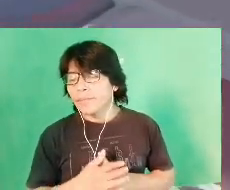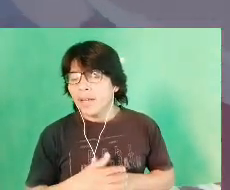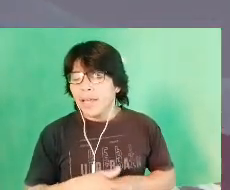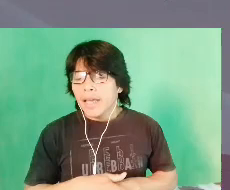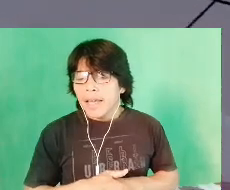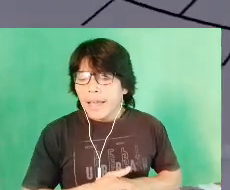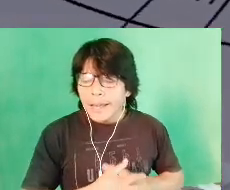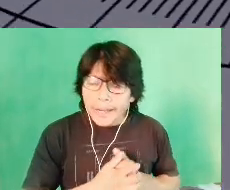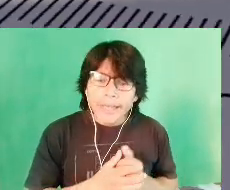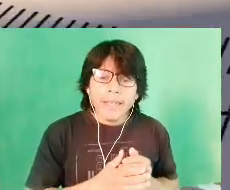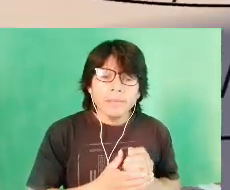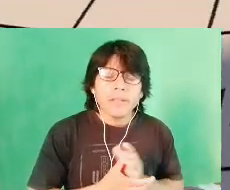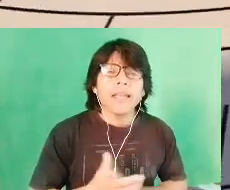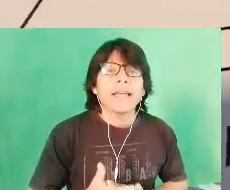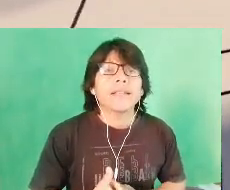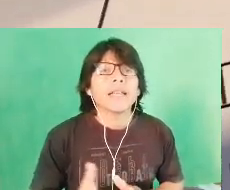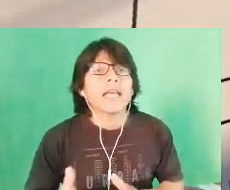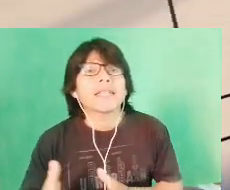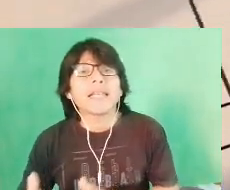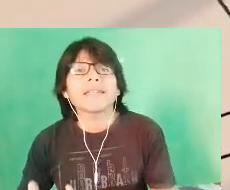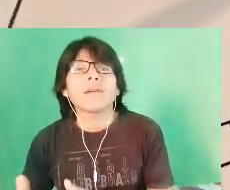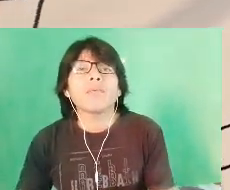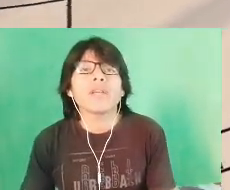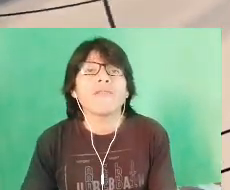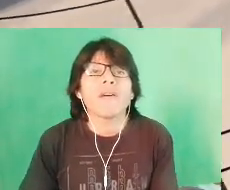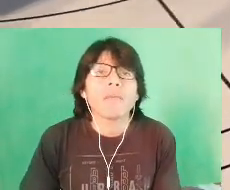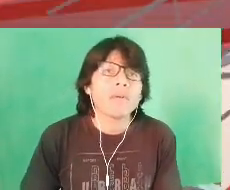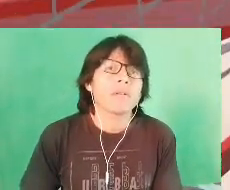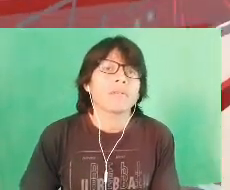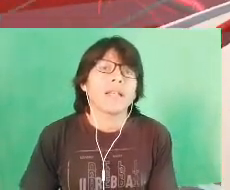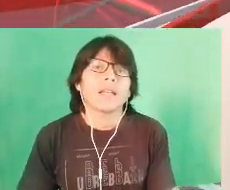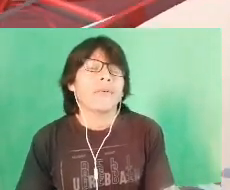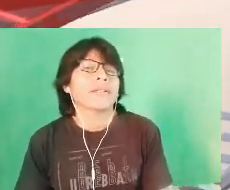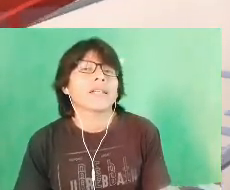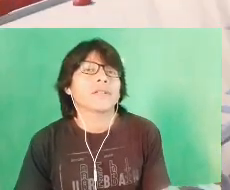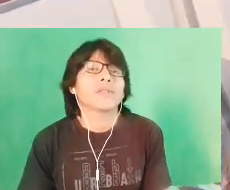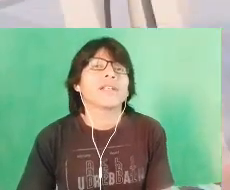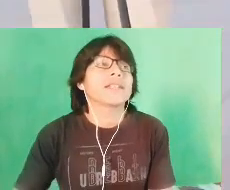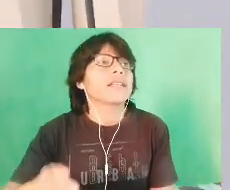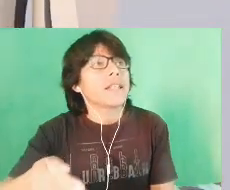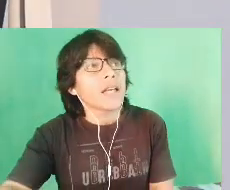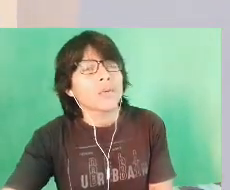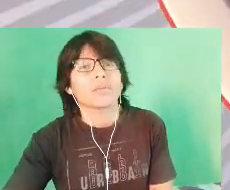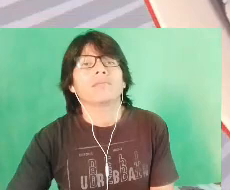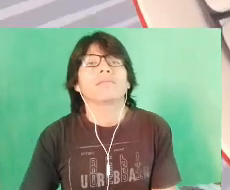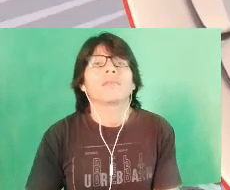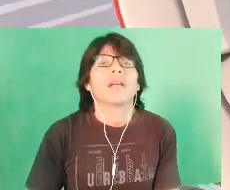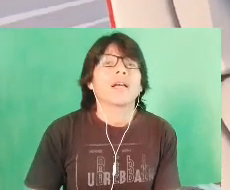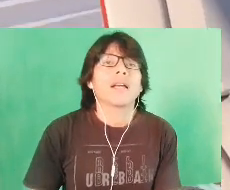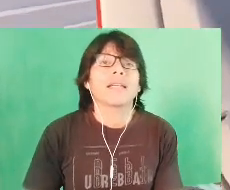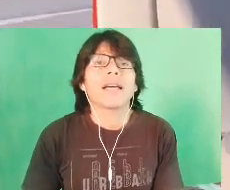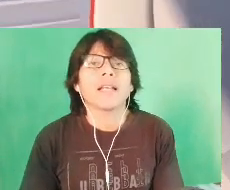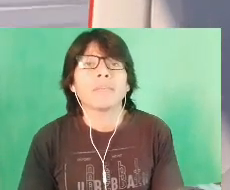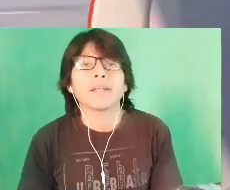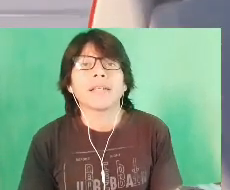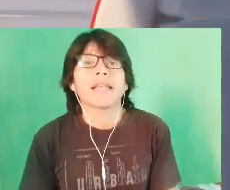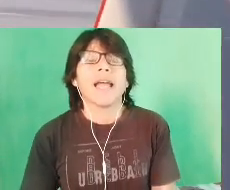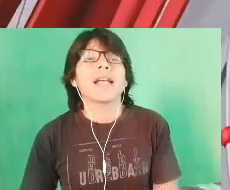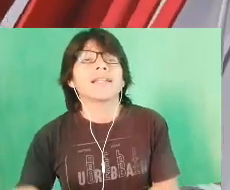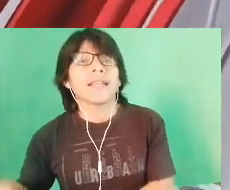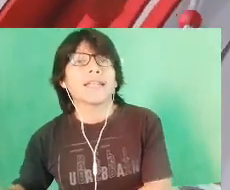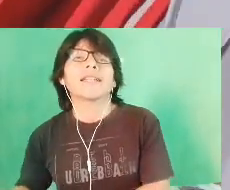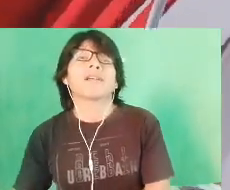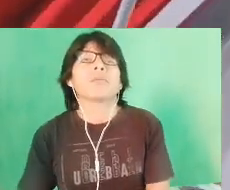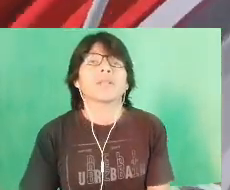hablar. El INE y la derecha, que se dicen muy a favor de la libertad de expresión, decidieron callar al